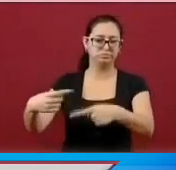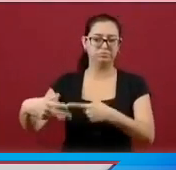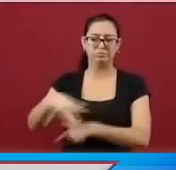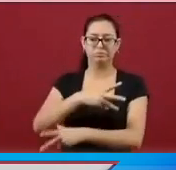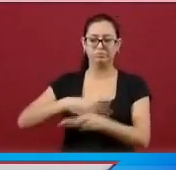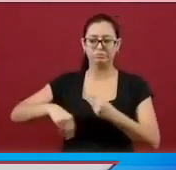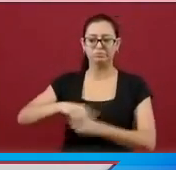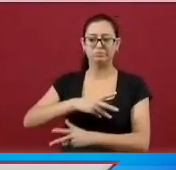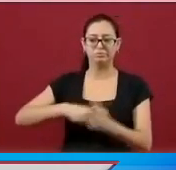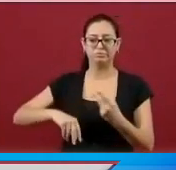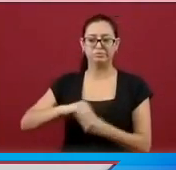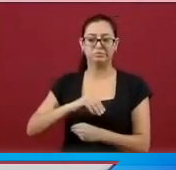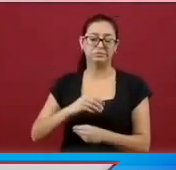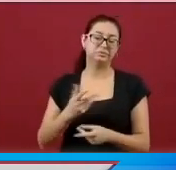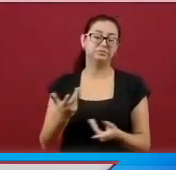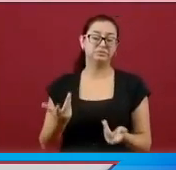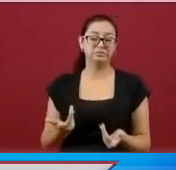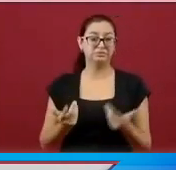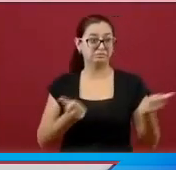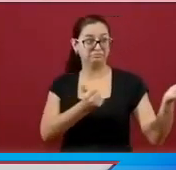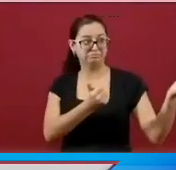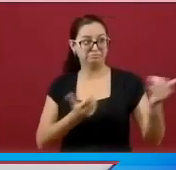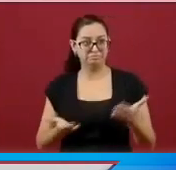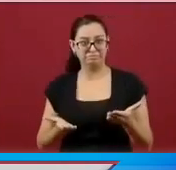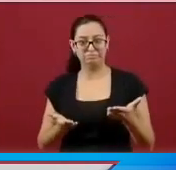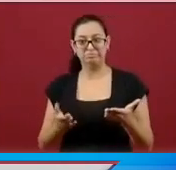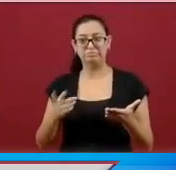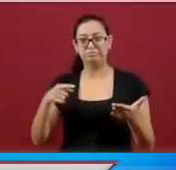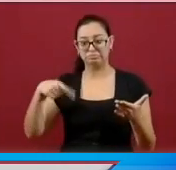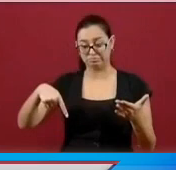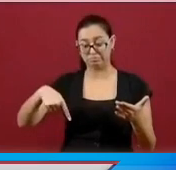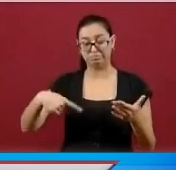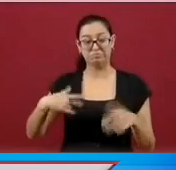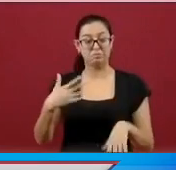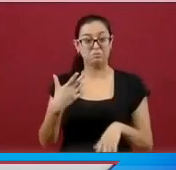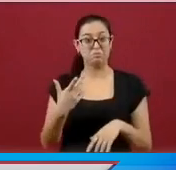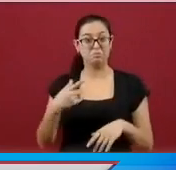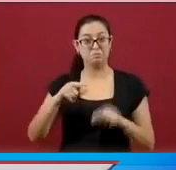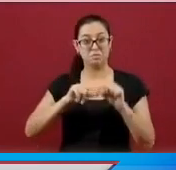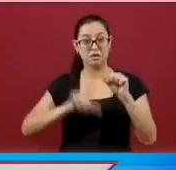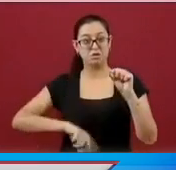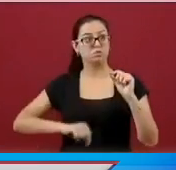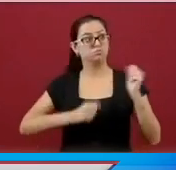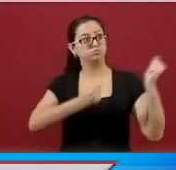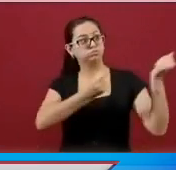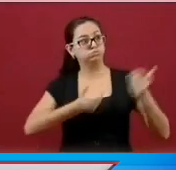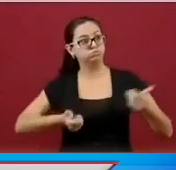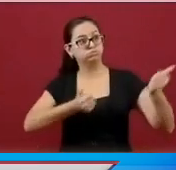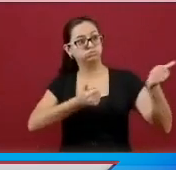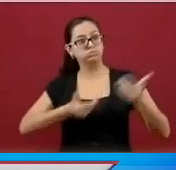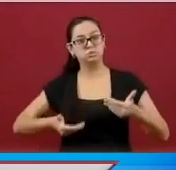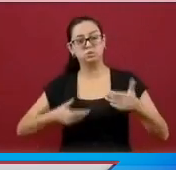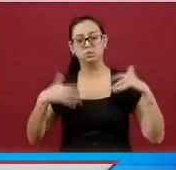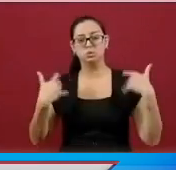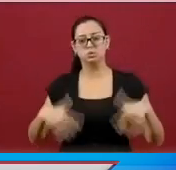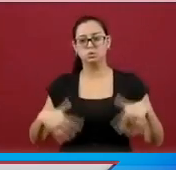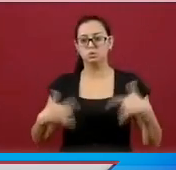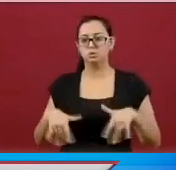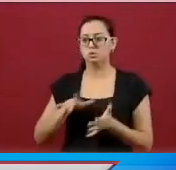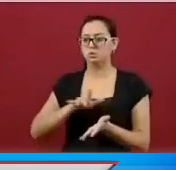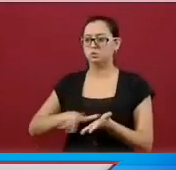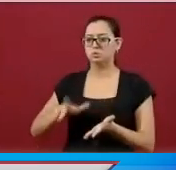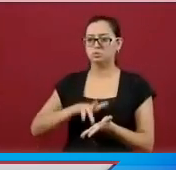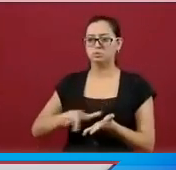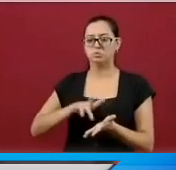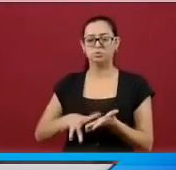humanos y consulta periódica a la comunidad por medio de los consulados e Internet. La inversión será de